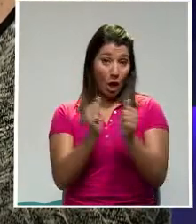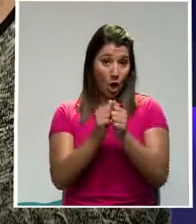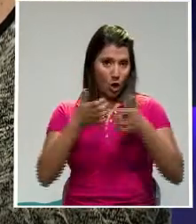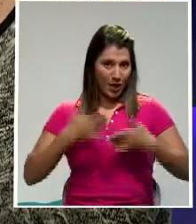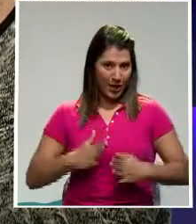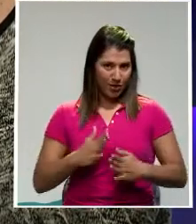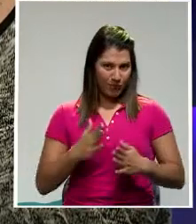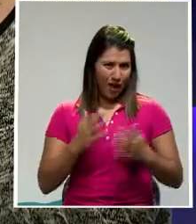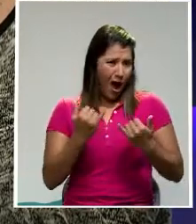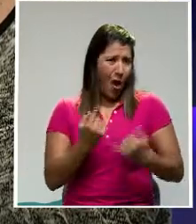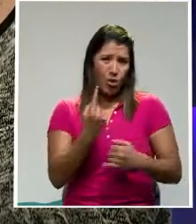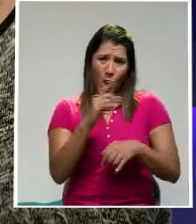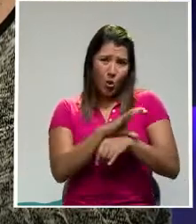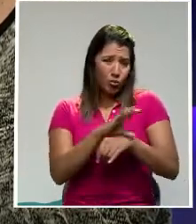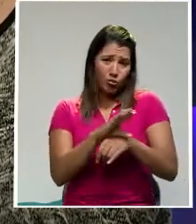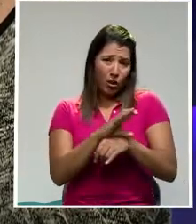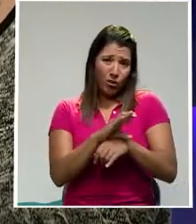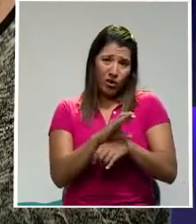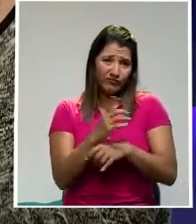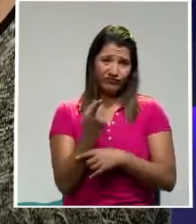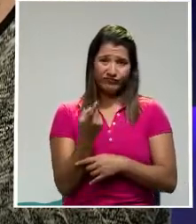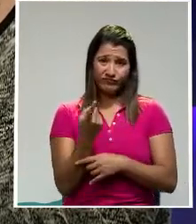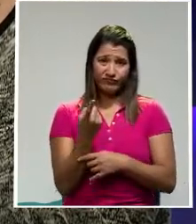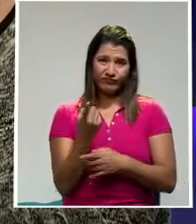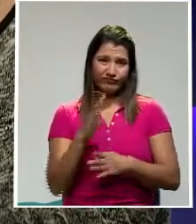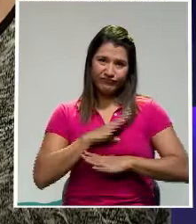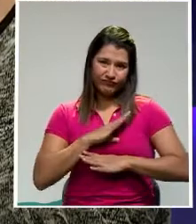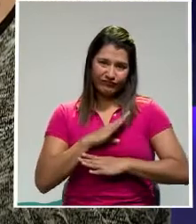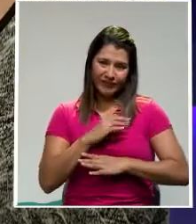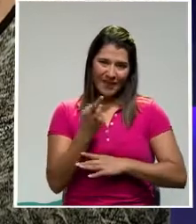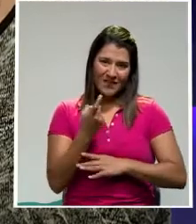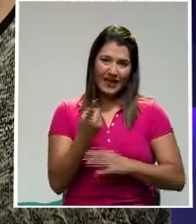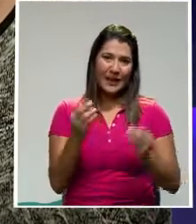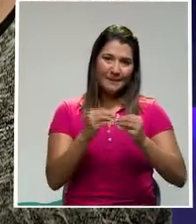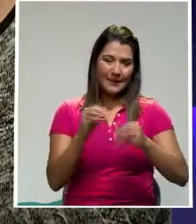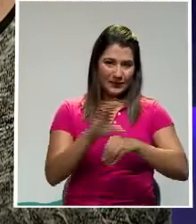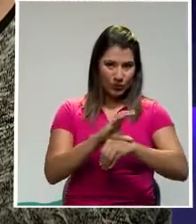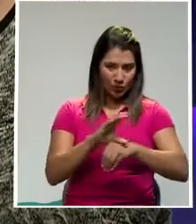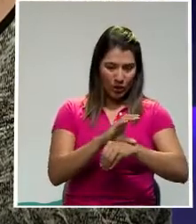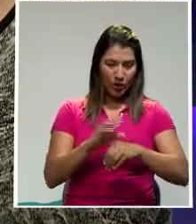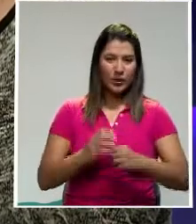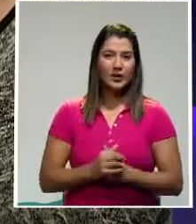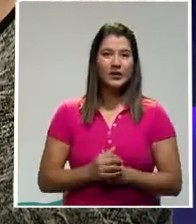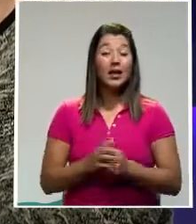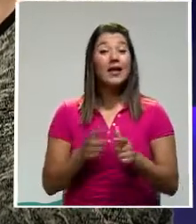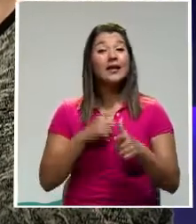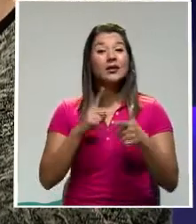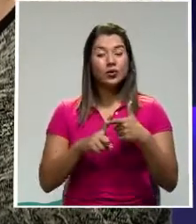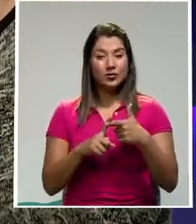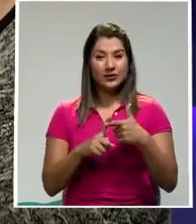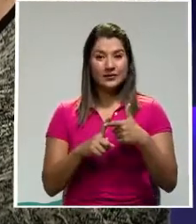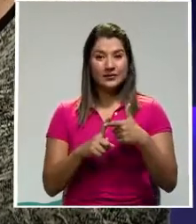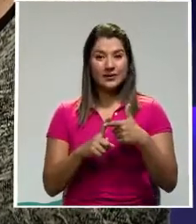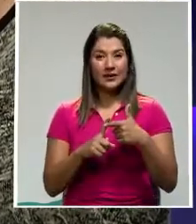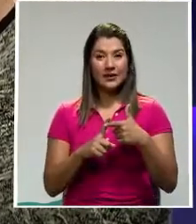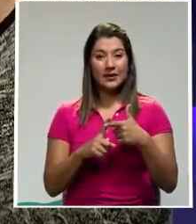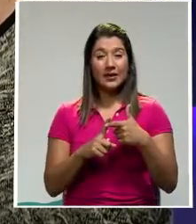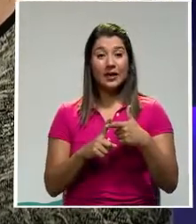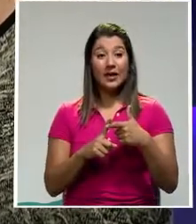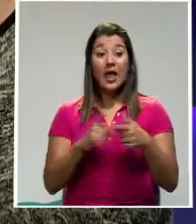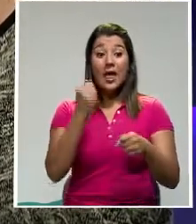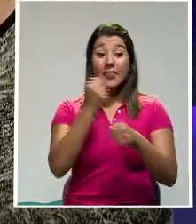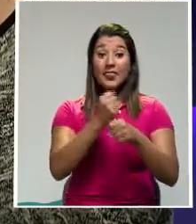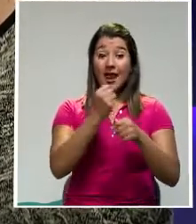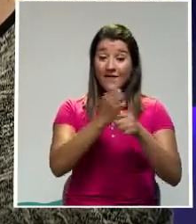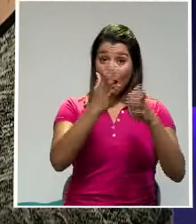una compu no alcanza, en una casa tiene que haber muchos más dispositivos. Entonces, en la parte de los empleados